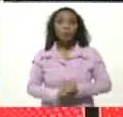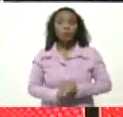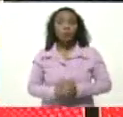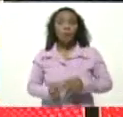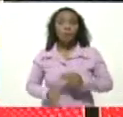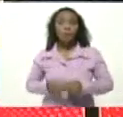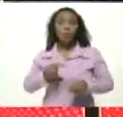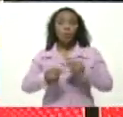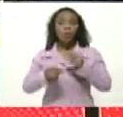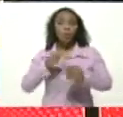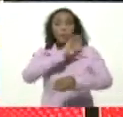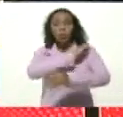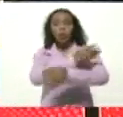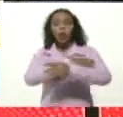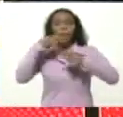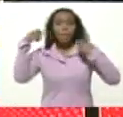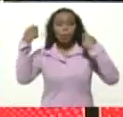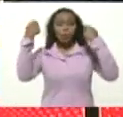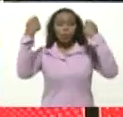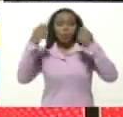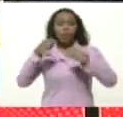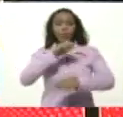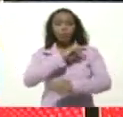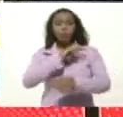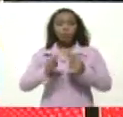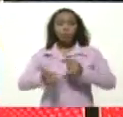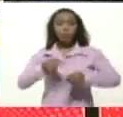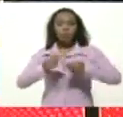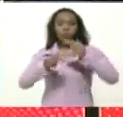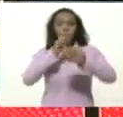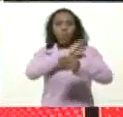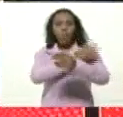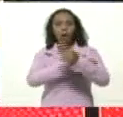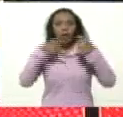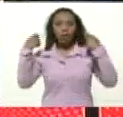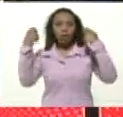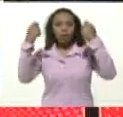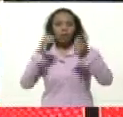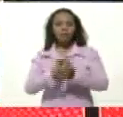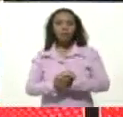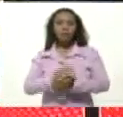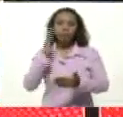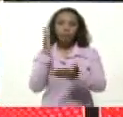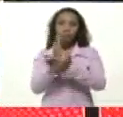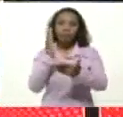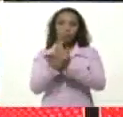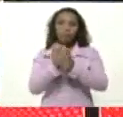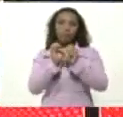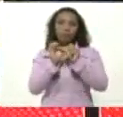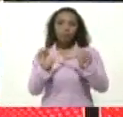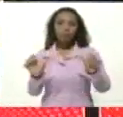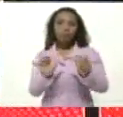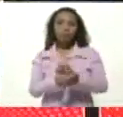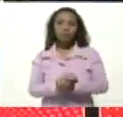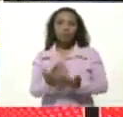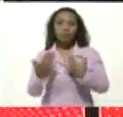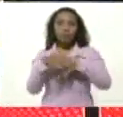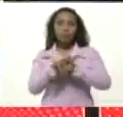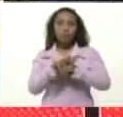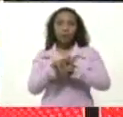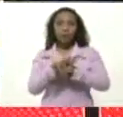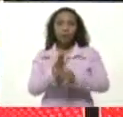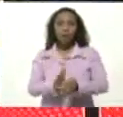A construir poder popular, construir y construir poder popular, siempre, permanentemente, integrado en